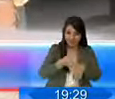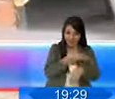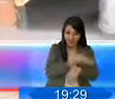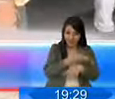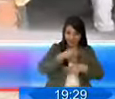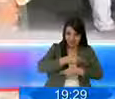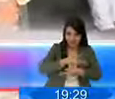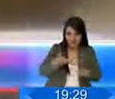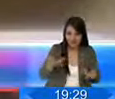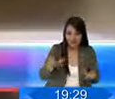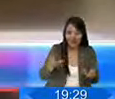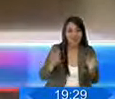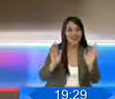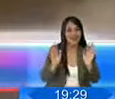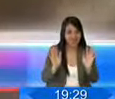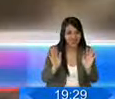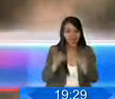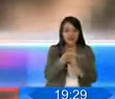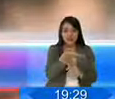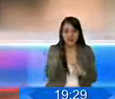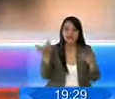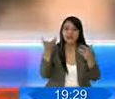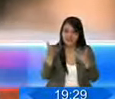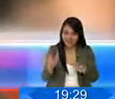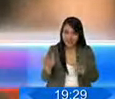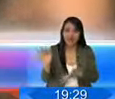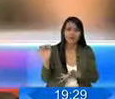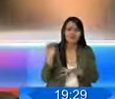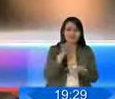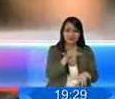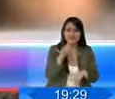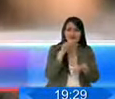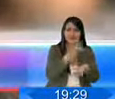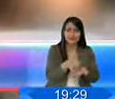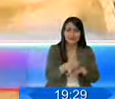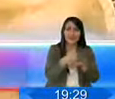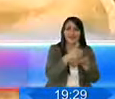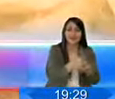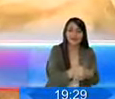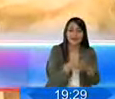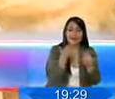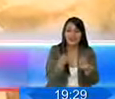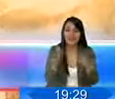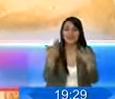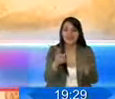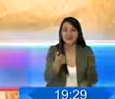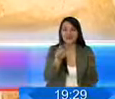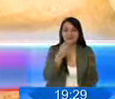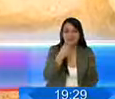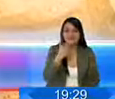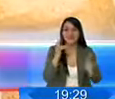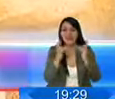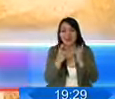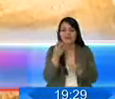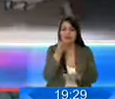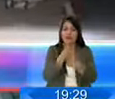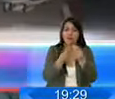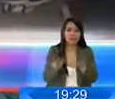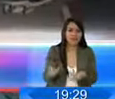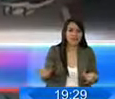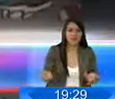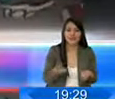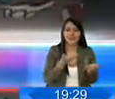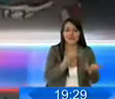un reportaje? Bueno, ustedes acudieron a su ayuda y ahora tiene medicinas, cama, alimentos y otros